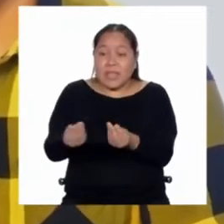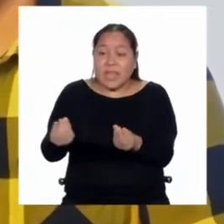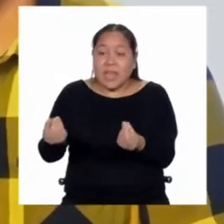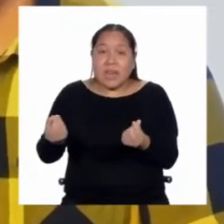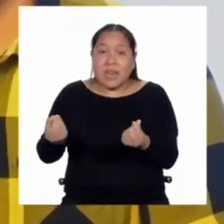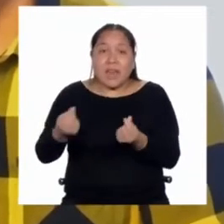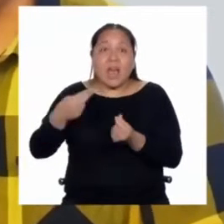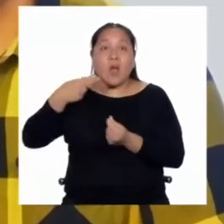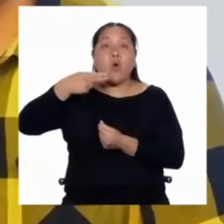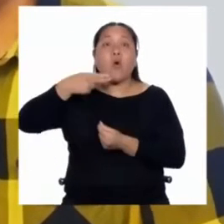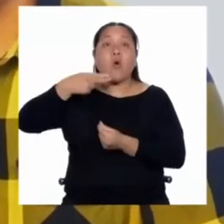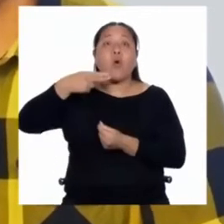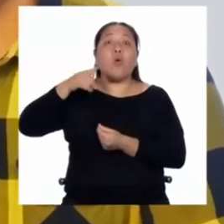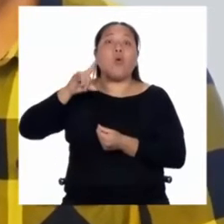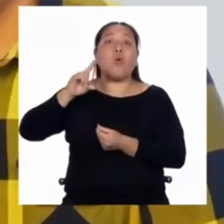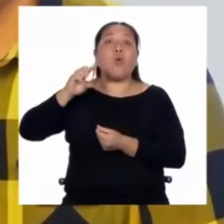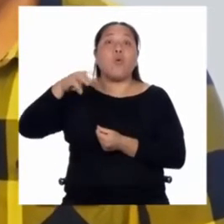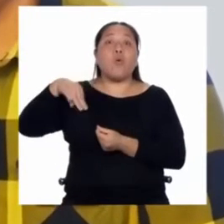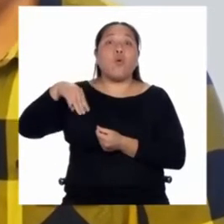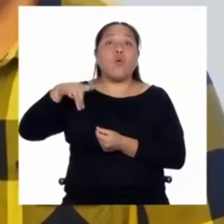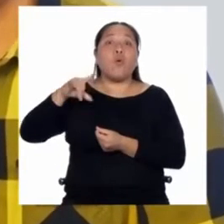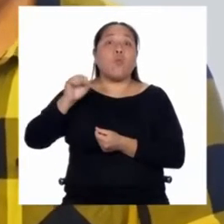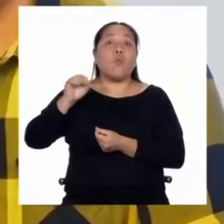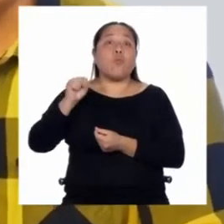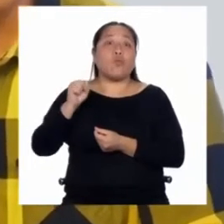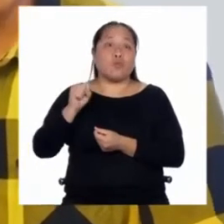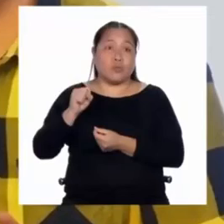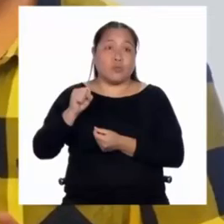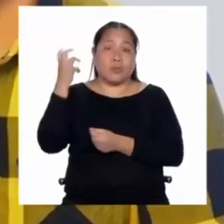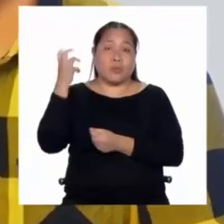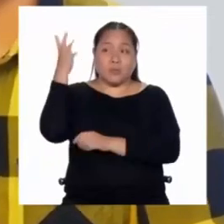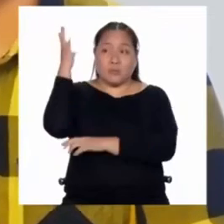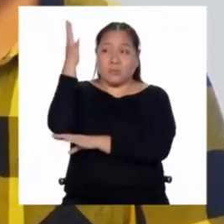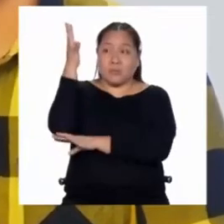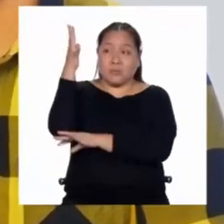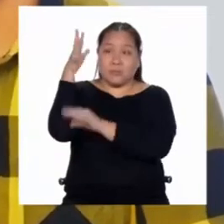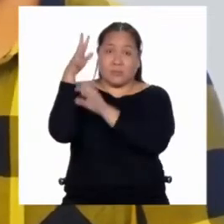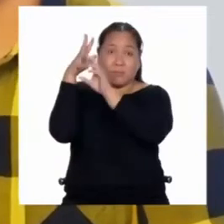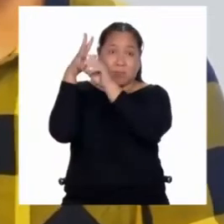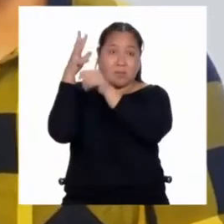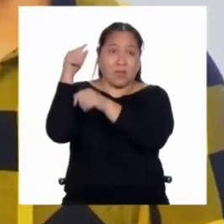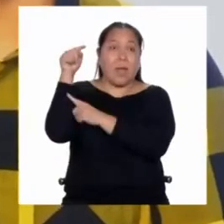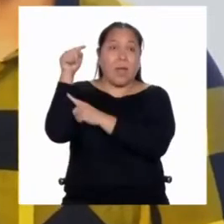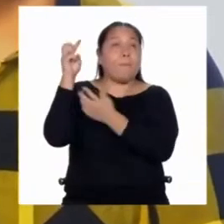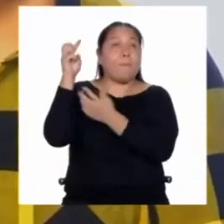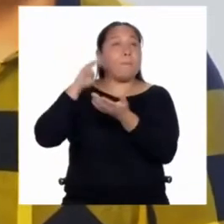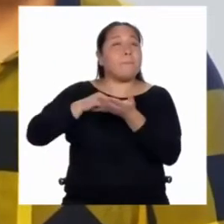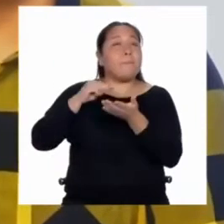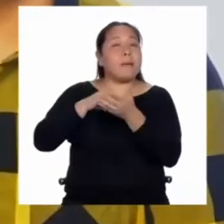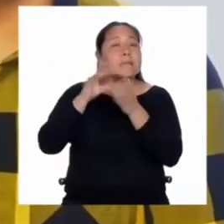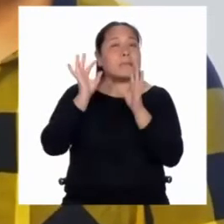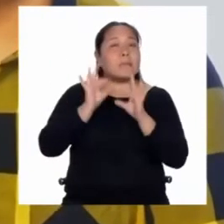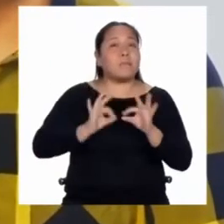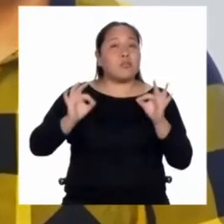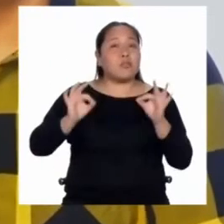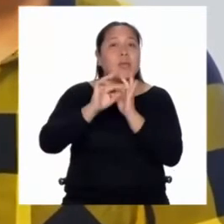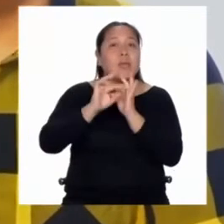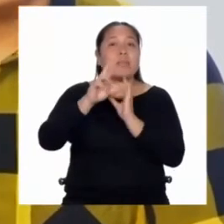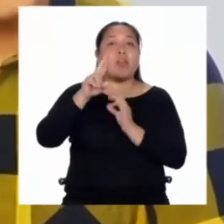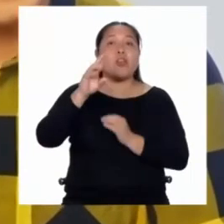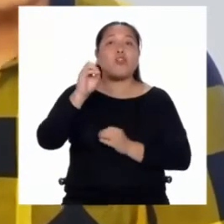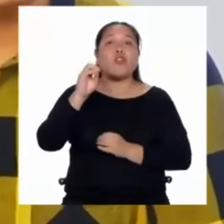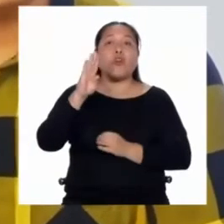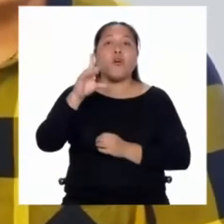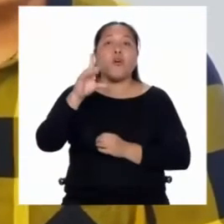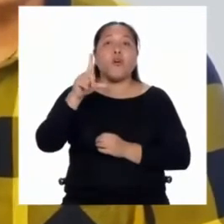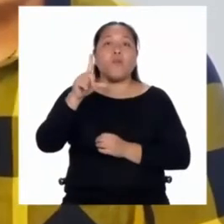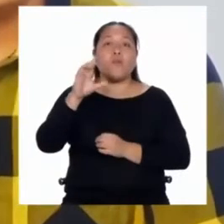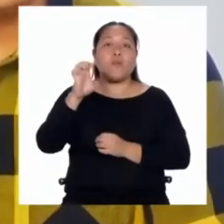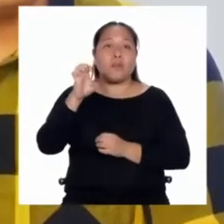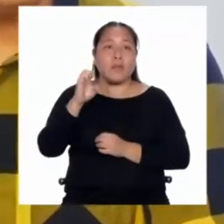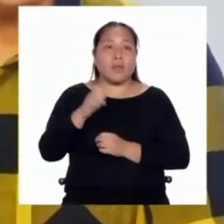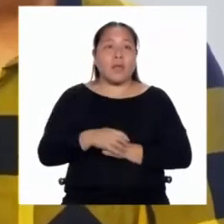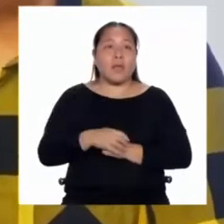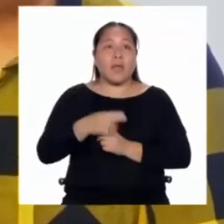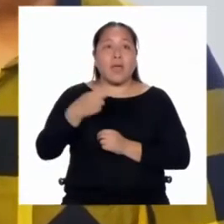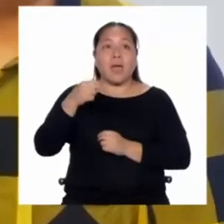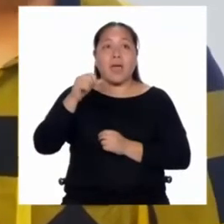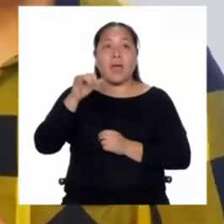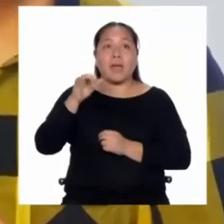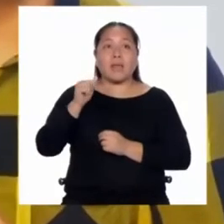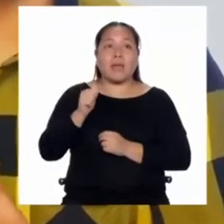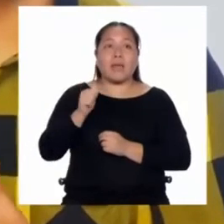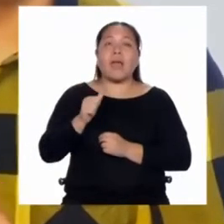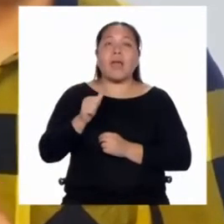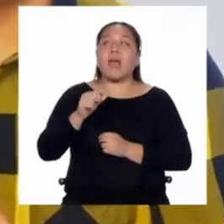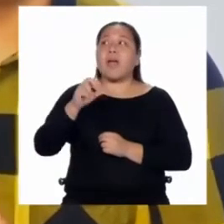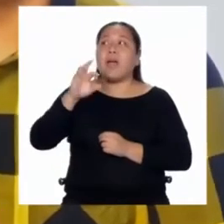humus. Las especies caducifolias más importantes son el roble, el haya, el